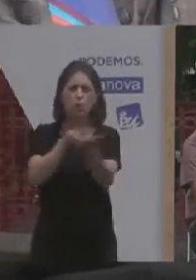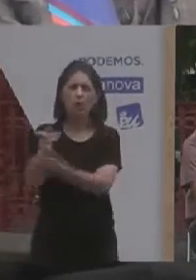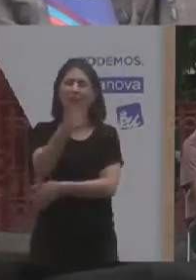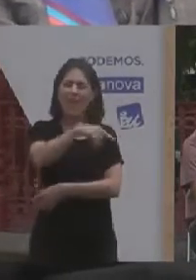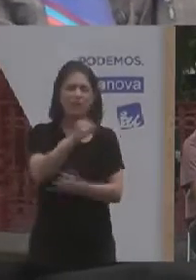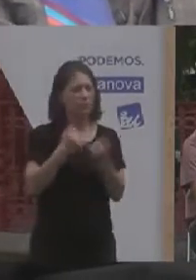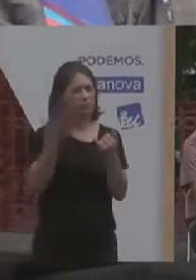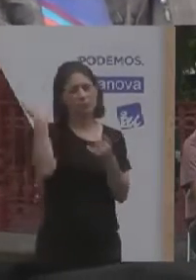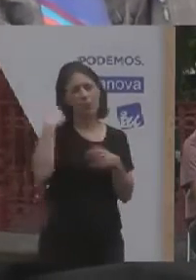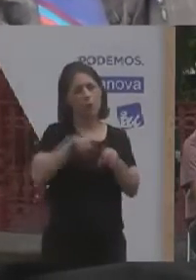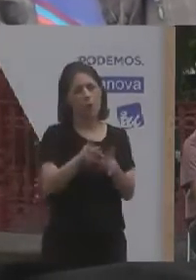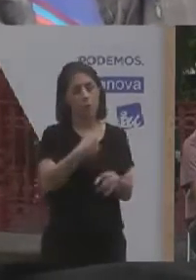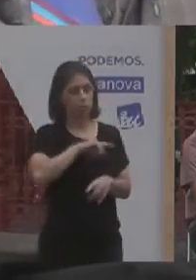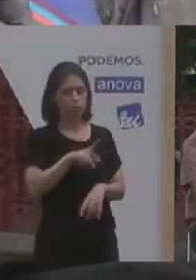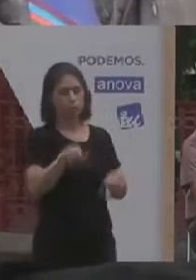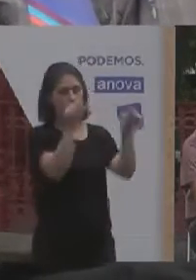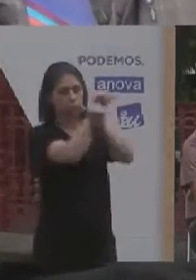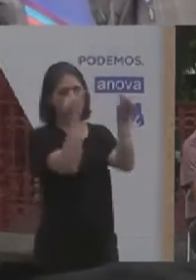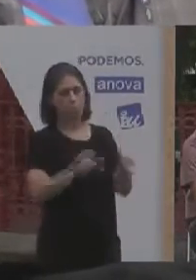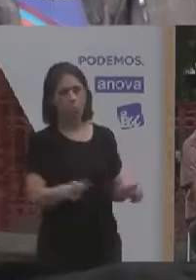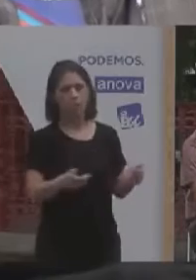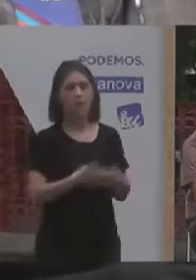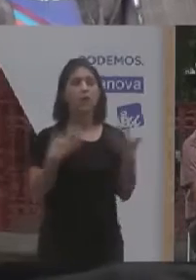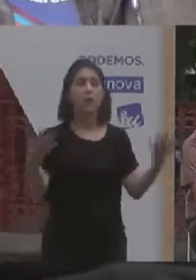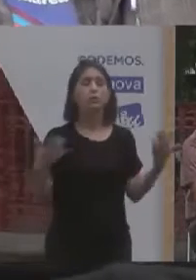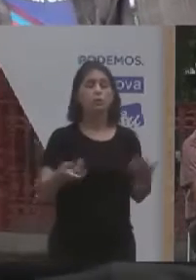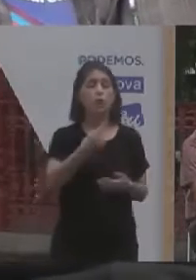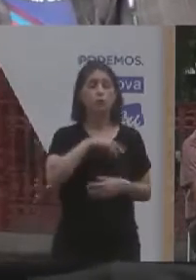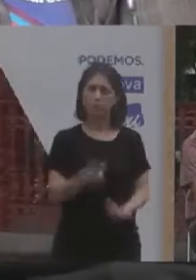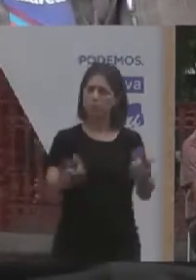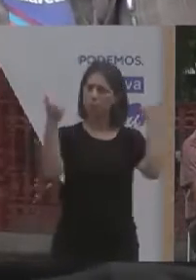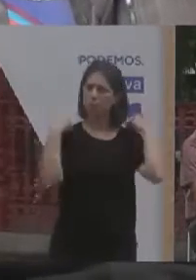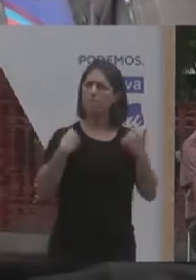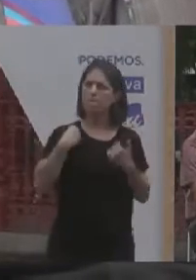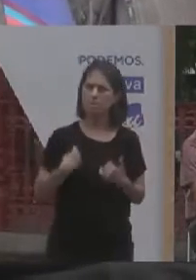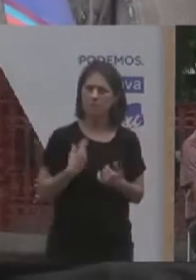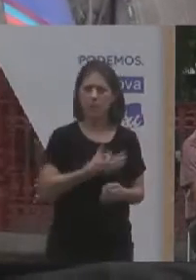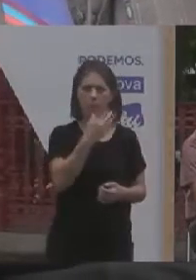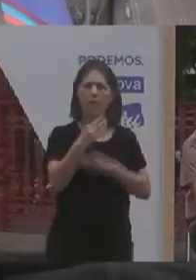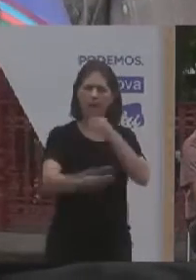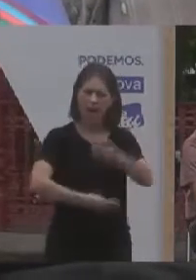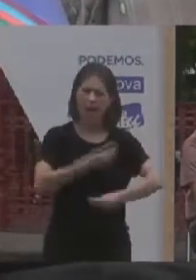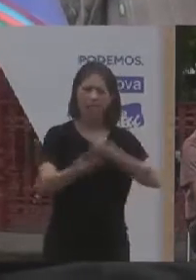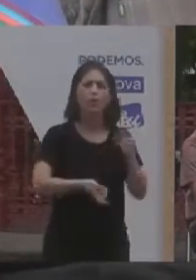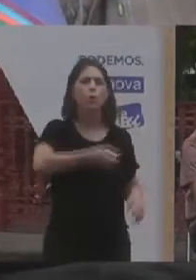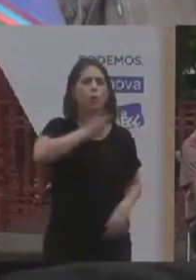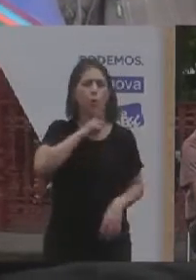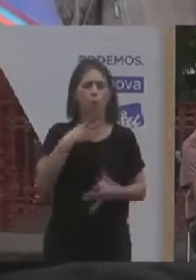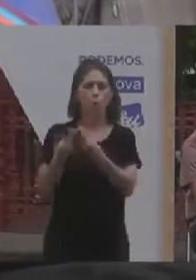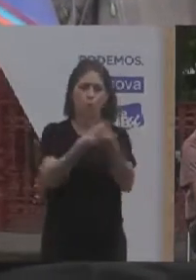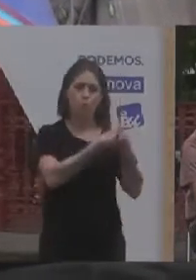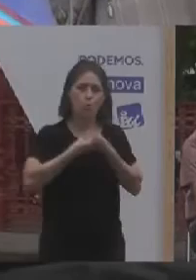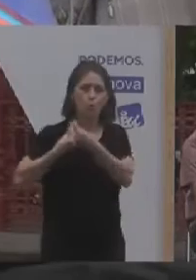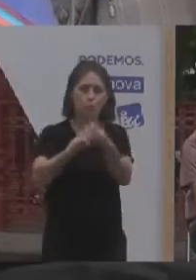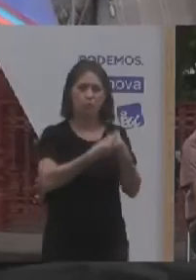Foron para nós unha referencia. Por lo tanto, temos esa responsabilidade e témola que facer entre todos. O cambio